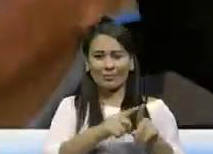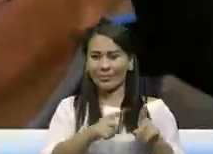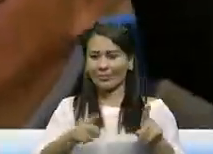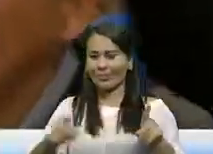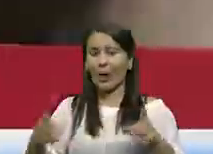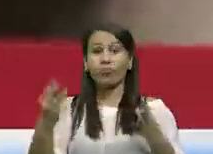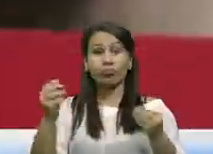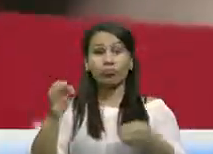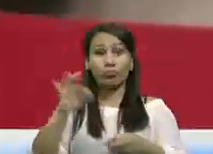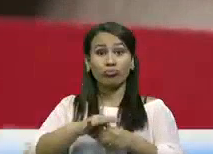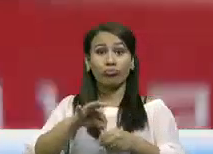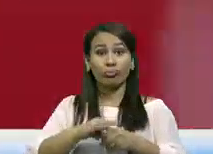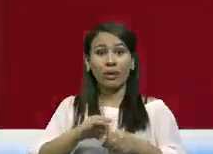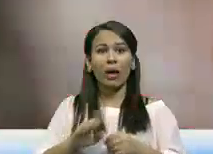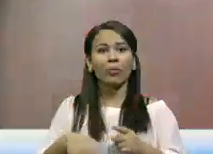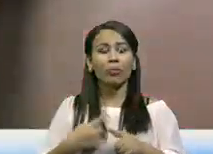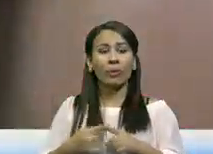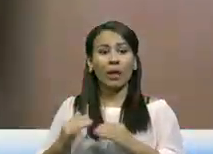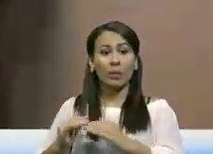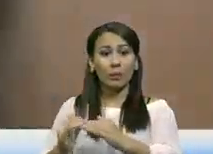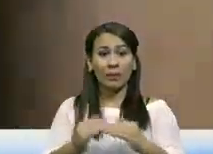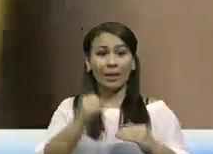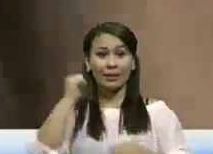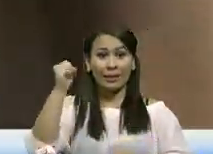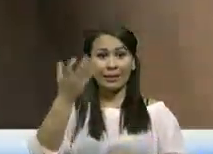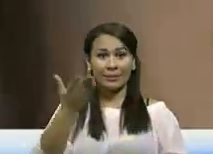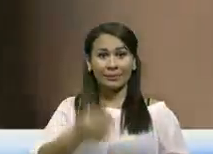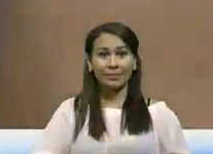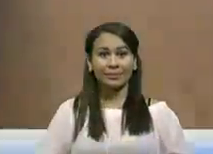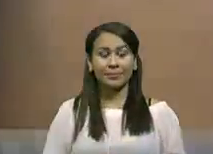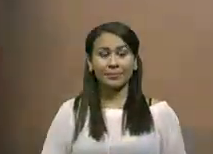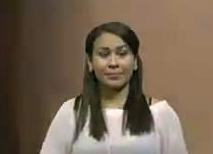electoral logrado durante la era democrática.